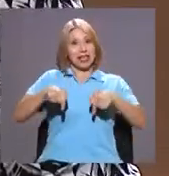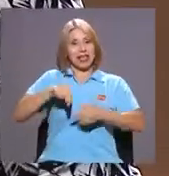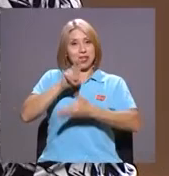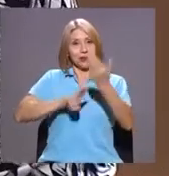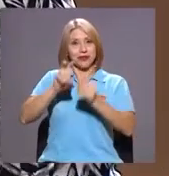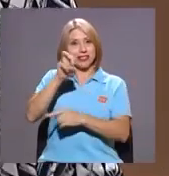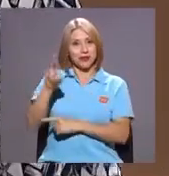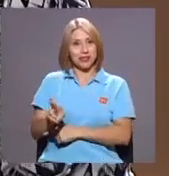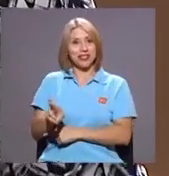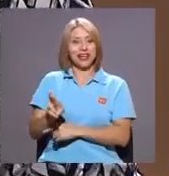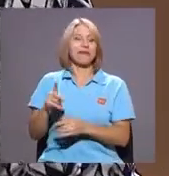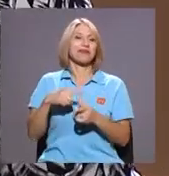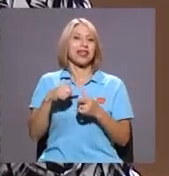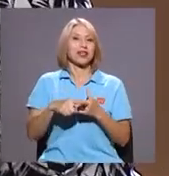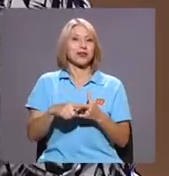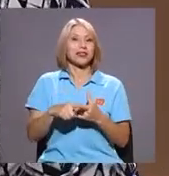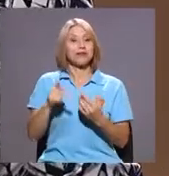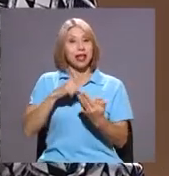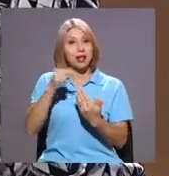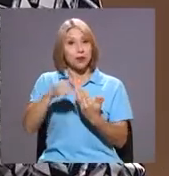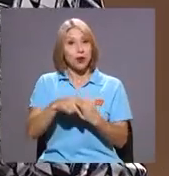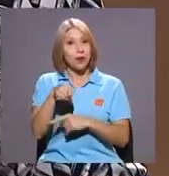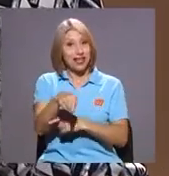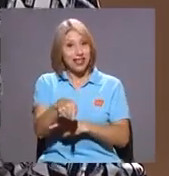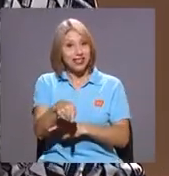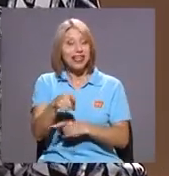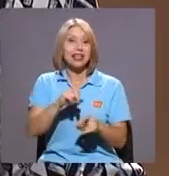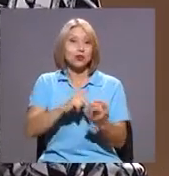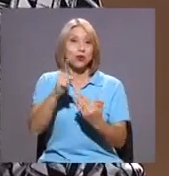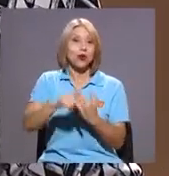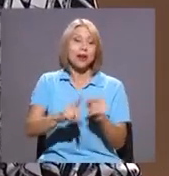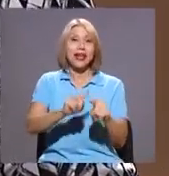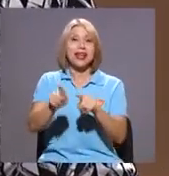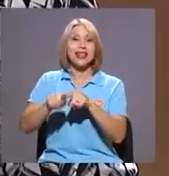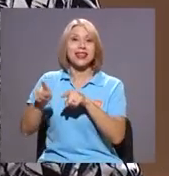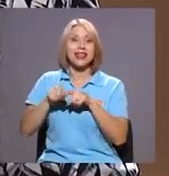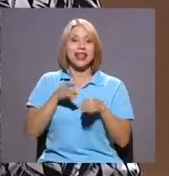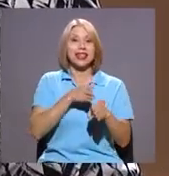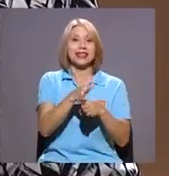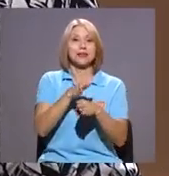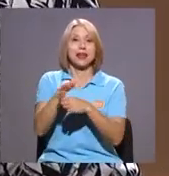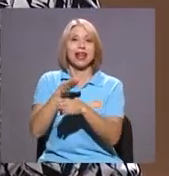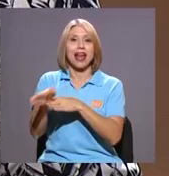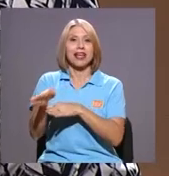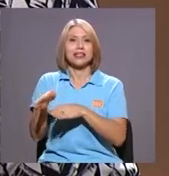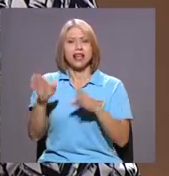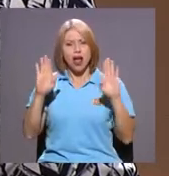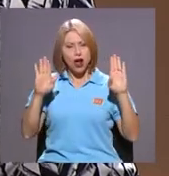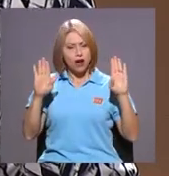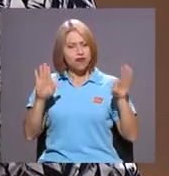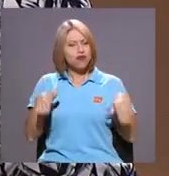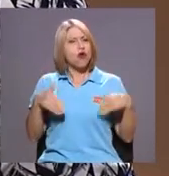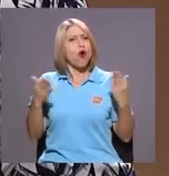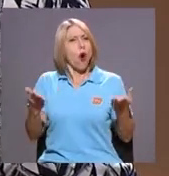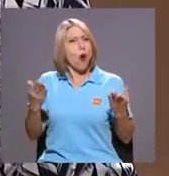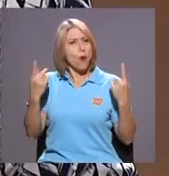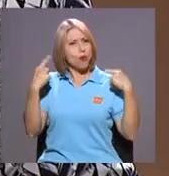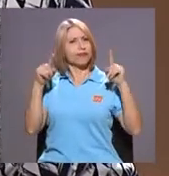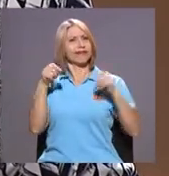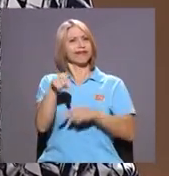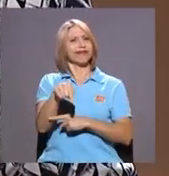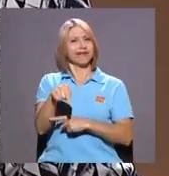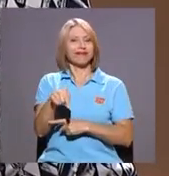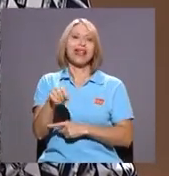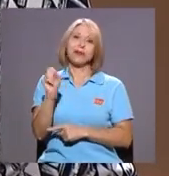Rica. Entonces, bueno, el programa ese es un programa interdisciplinario. ¿Cómo llegué yo ahí? En realidad sí fue